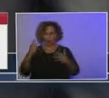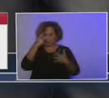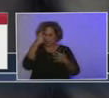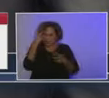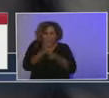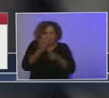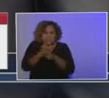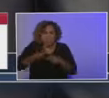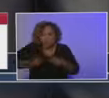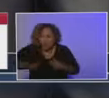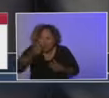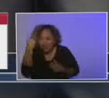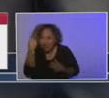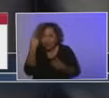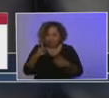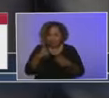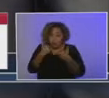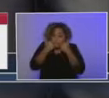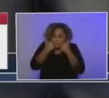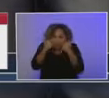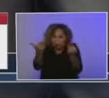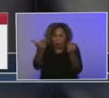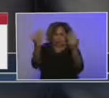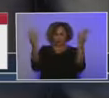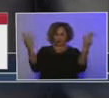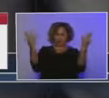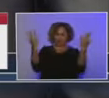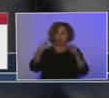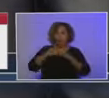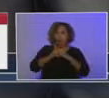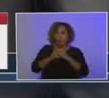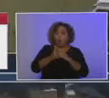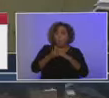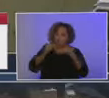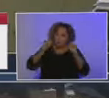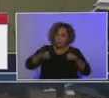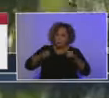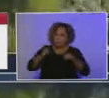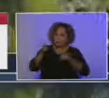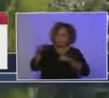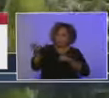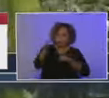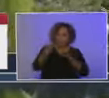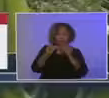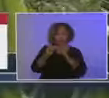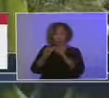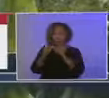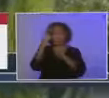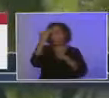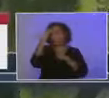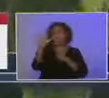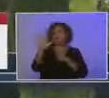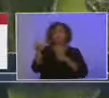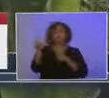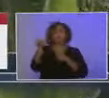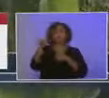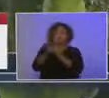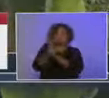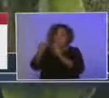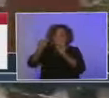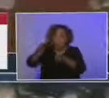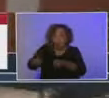de entender. Me da vergüenza. ¿Cómo es posible que sigan? No sé si es por incapacidad, no sé